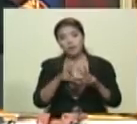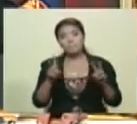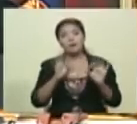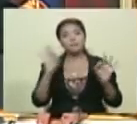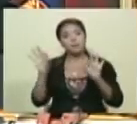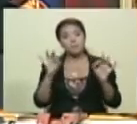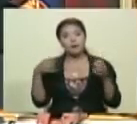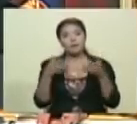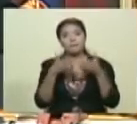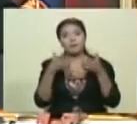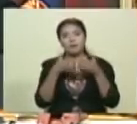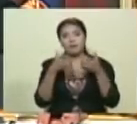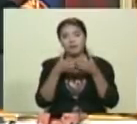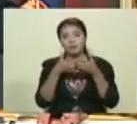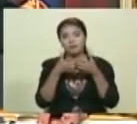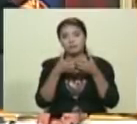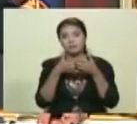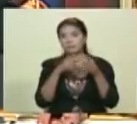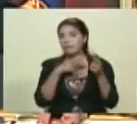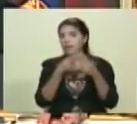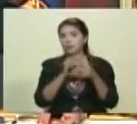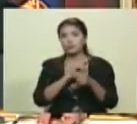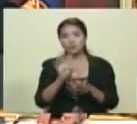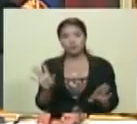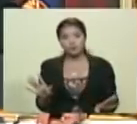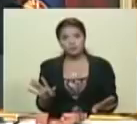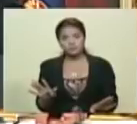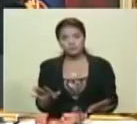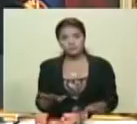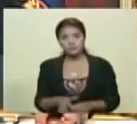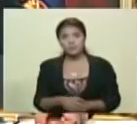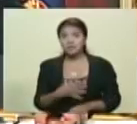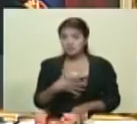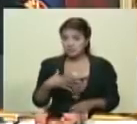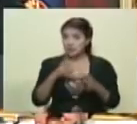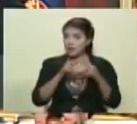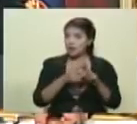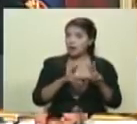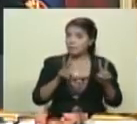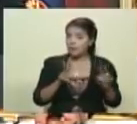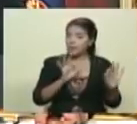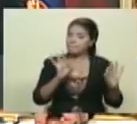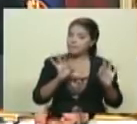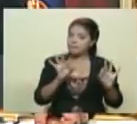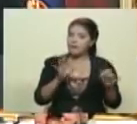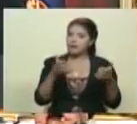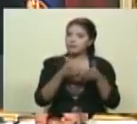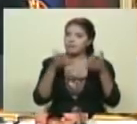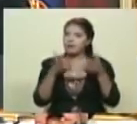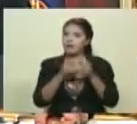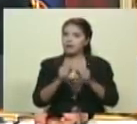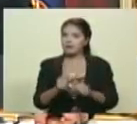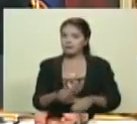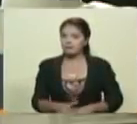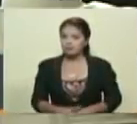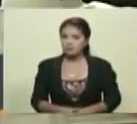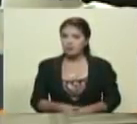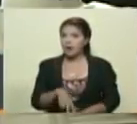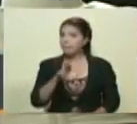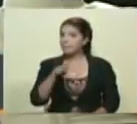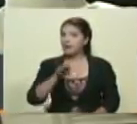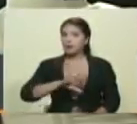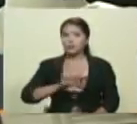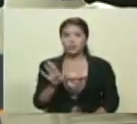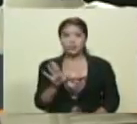para la guerra, para nunca tenerla. Si quieres la paz, prepárate para la guerra, para nunca